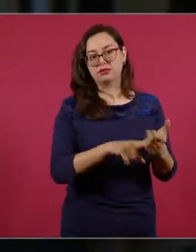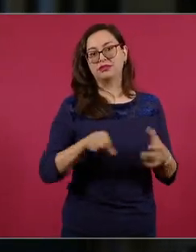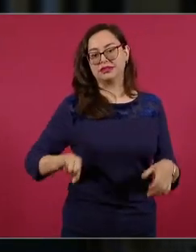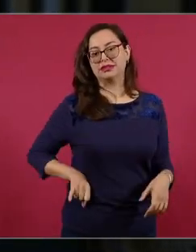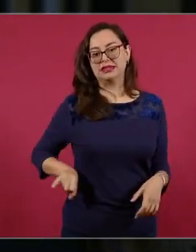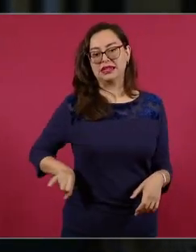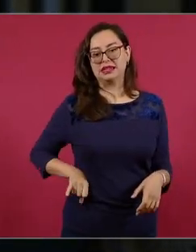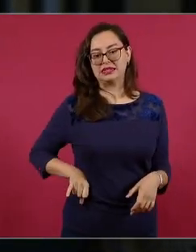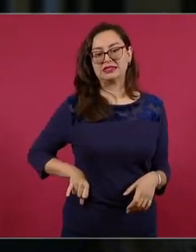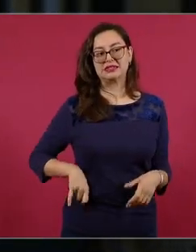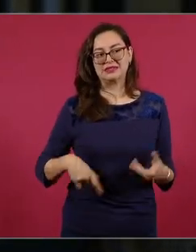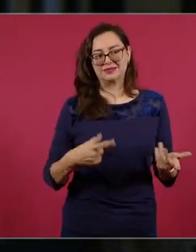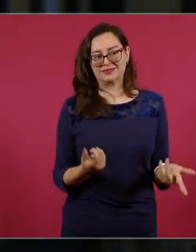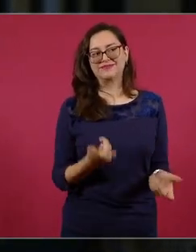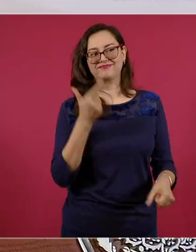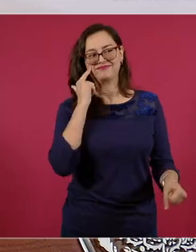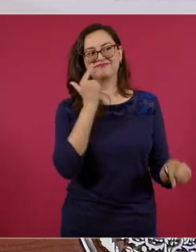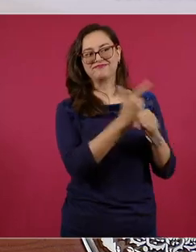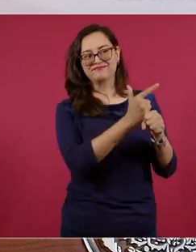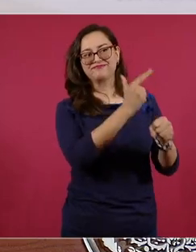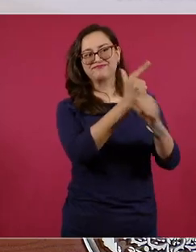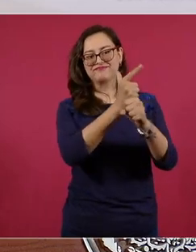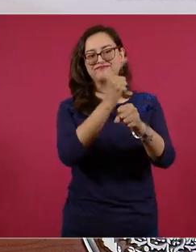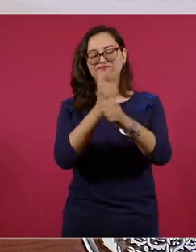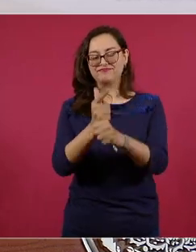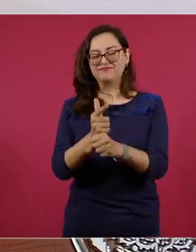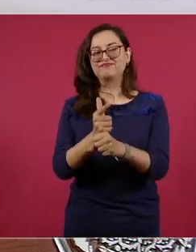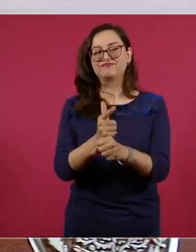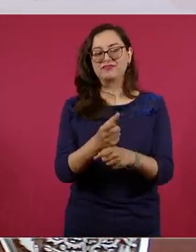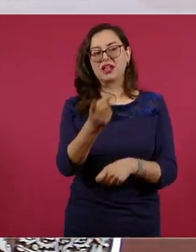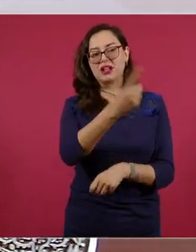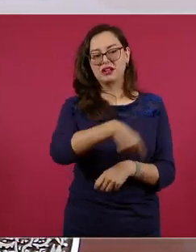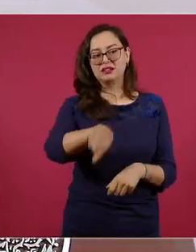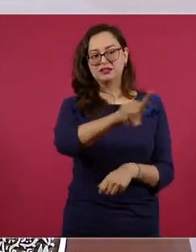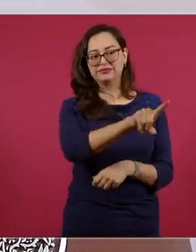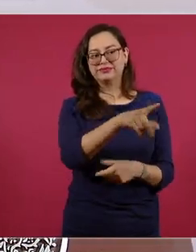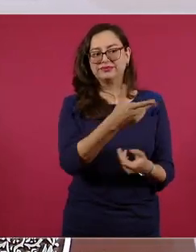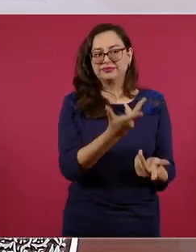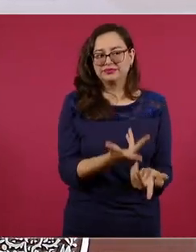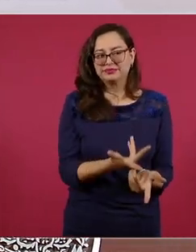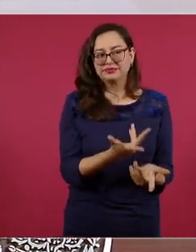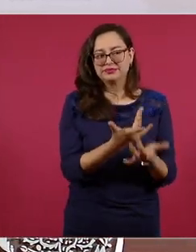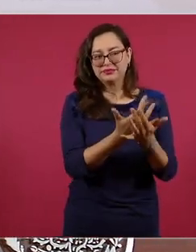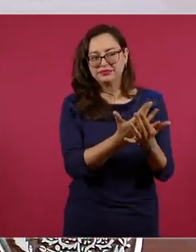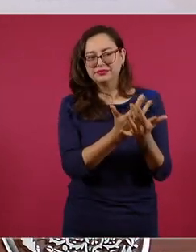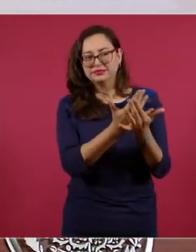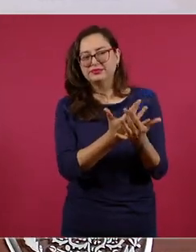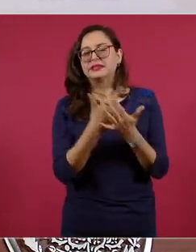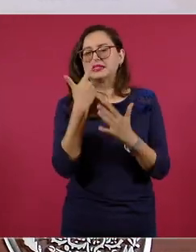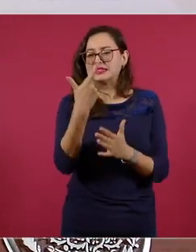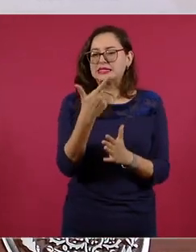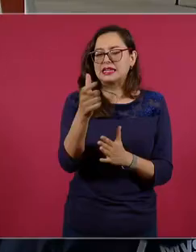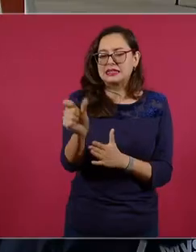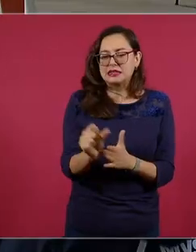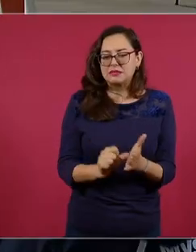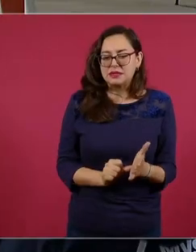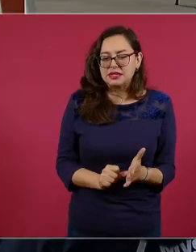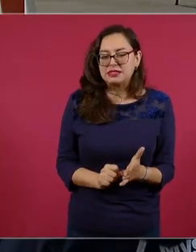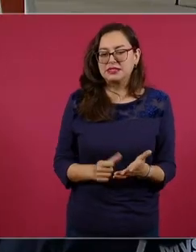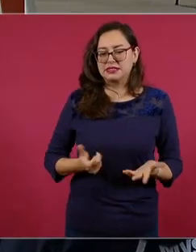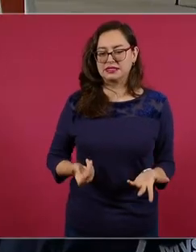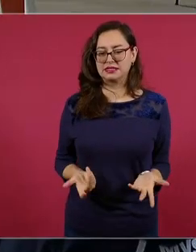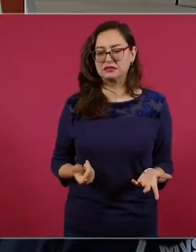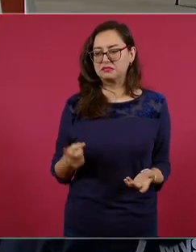sus derechos humanos, es lo que ellos están acusando. Son 7 meses sin respuesta, más, un poco más.